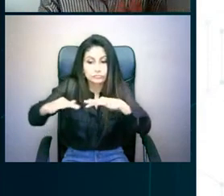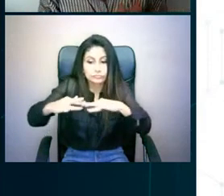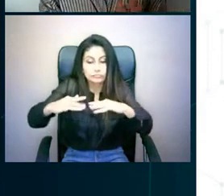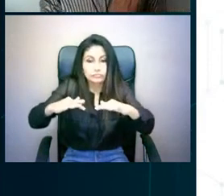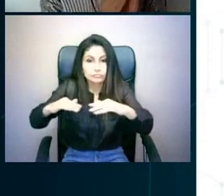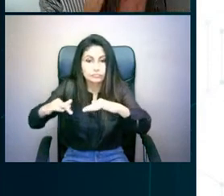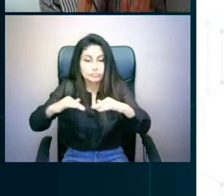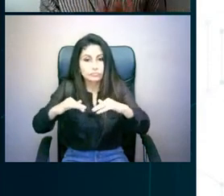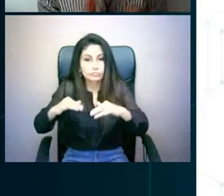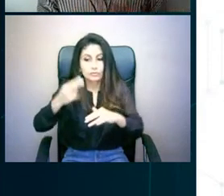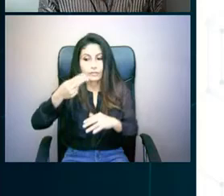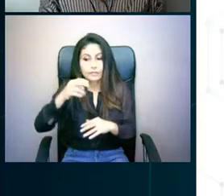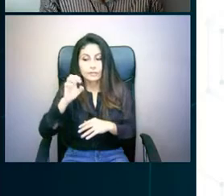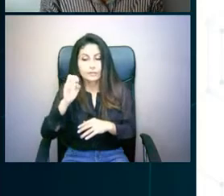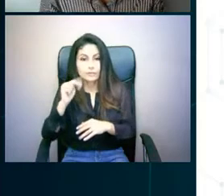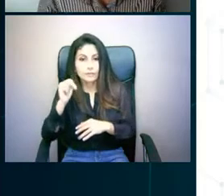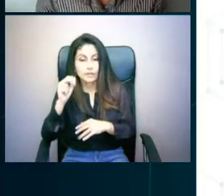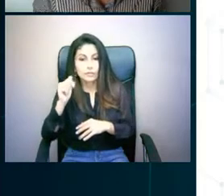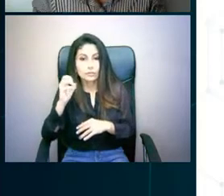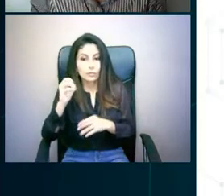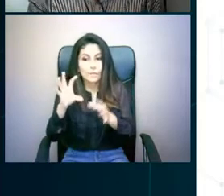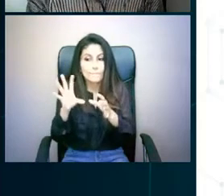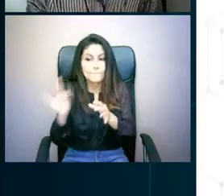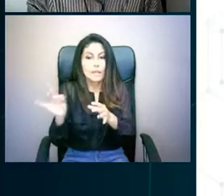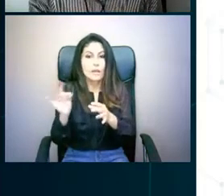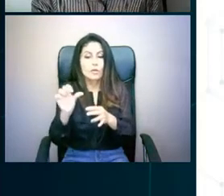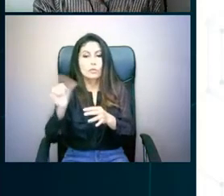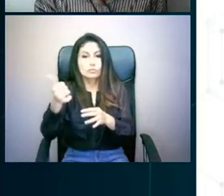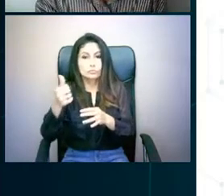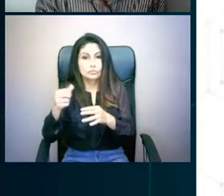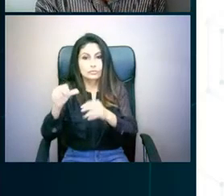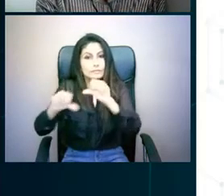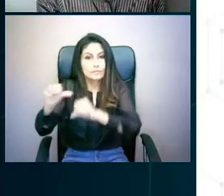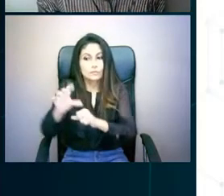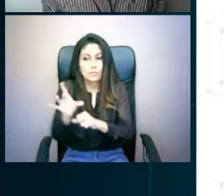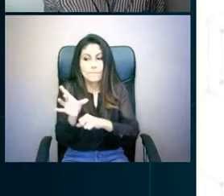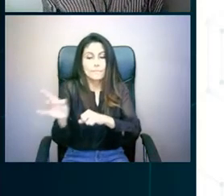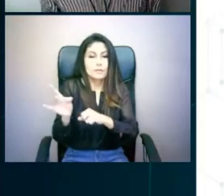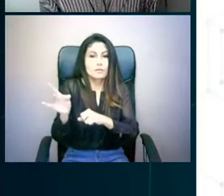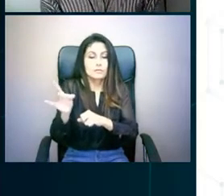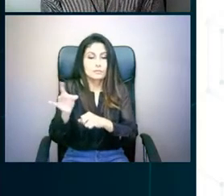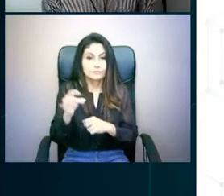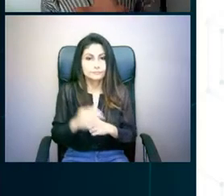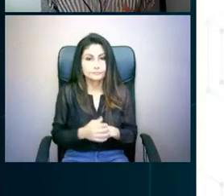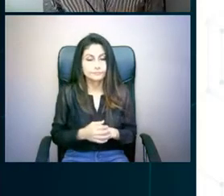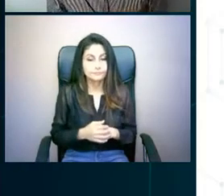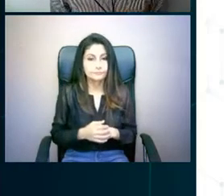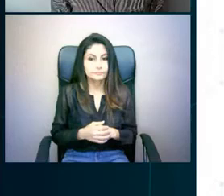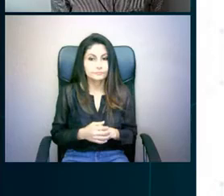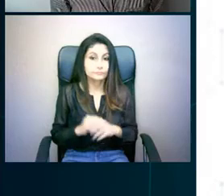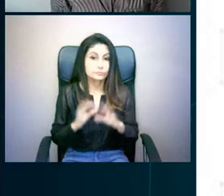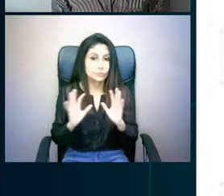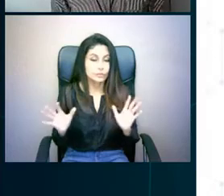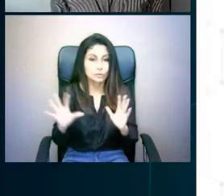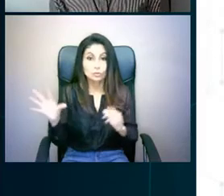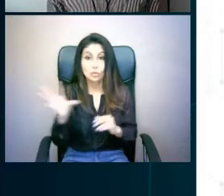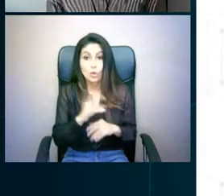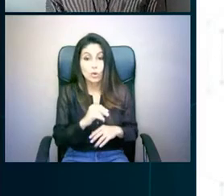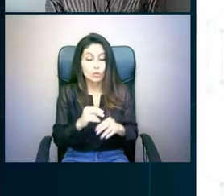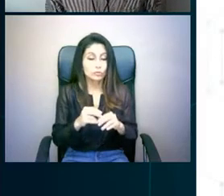adherido a algún otro material o alguna otra molécula, ¿cierto? Bueno, entonces teniendo en cuenta todo